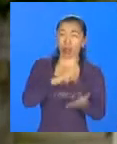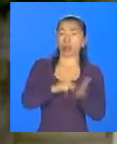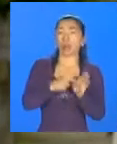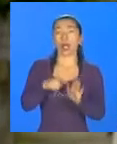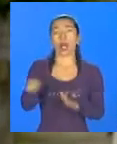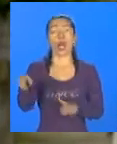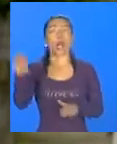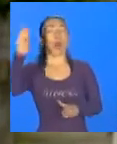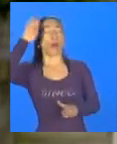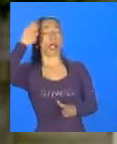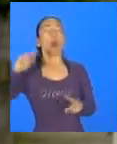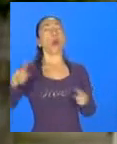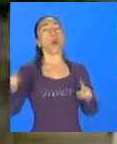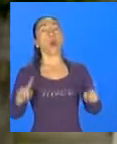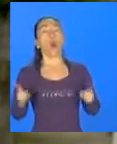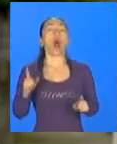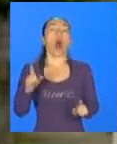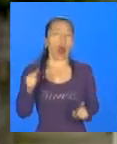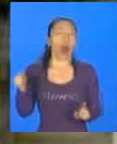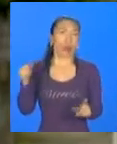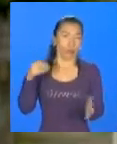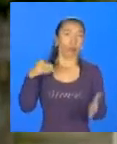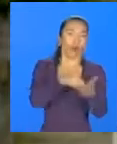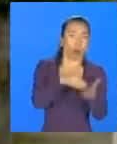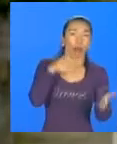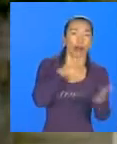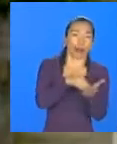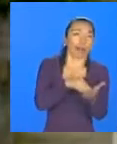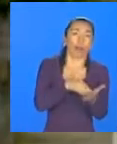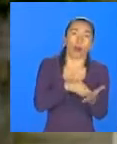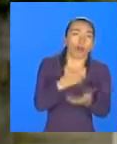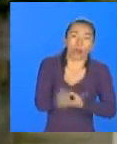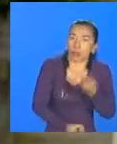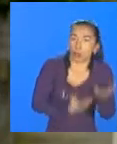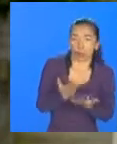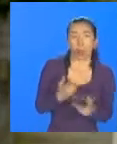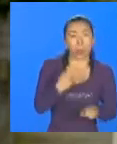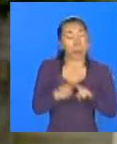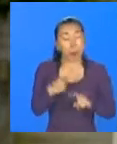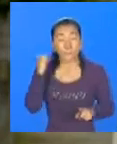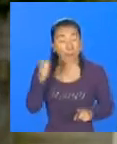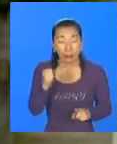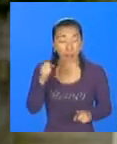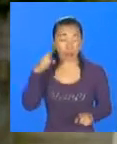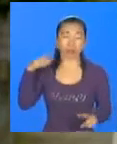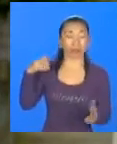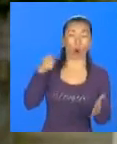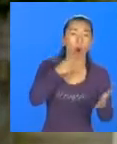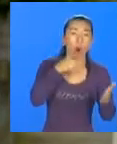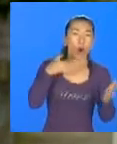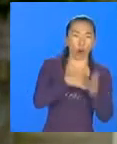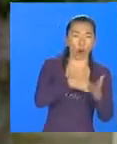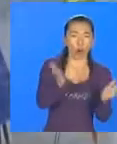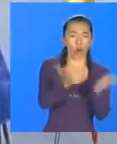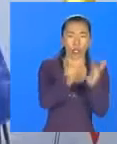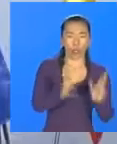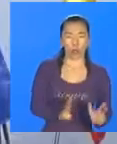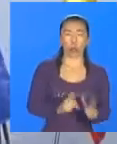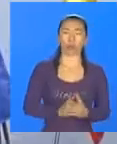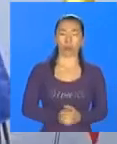estos organismos del Estado arremetan también contra todo tipo de expresiones, pero recaen particularmente en contra de estudiantes